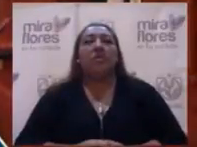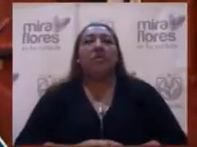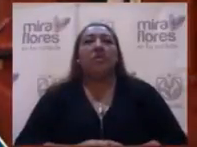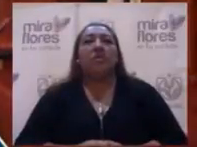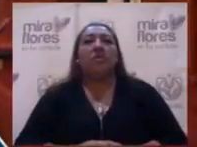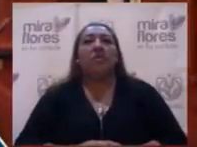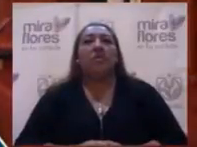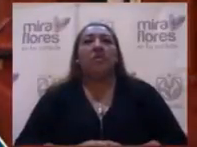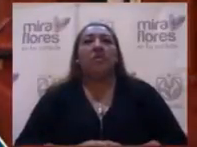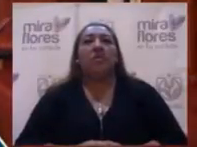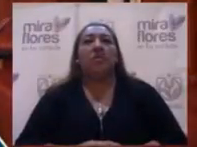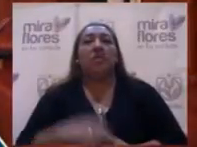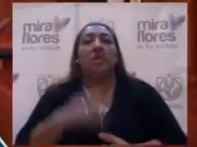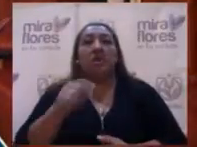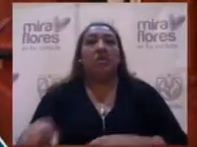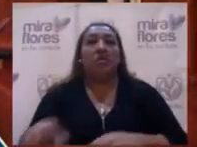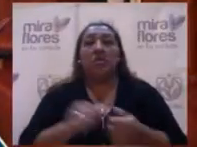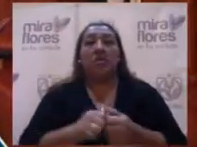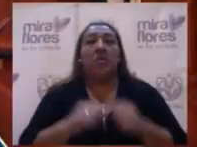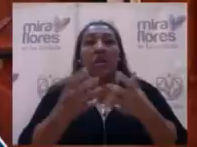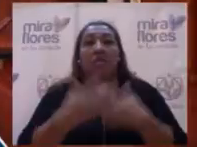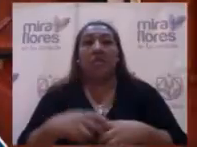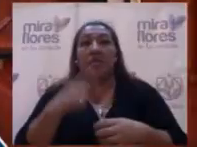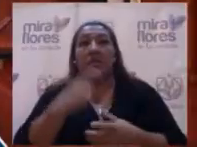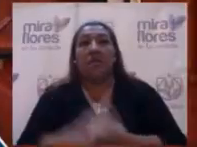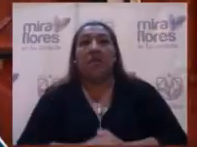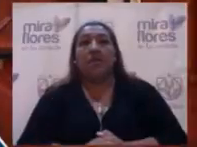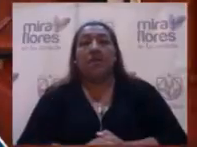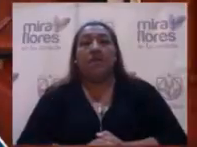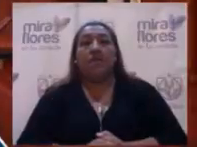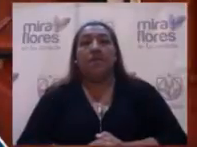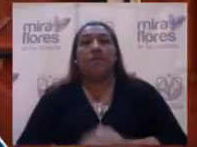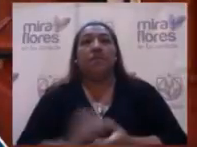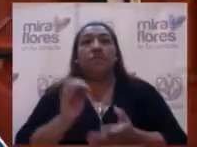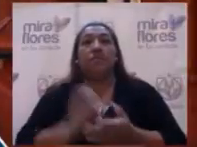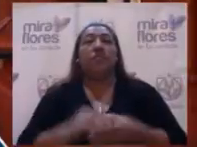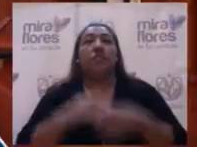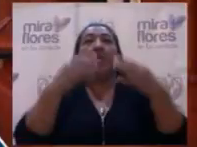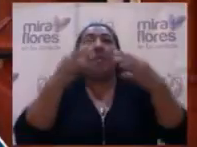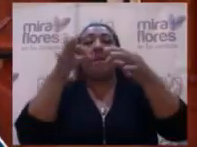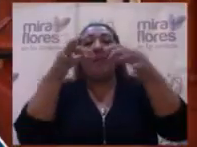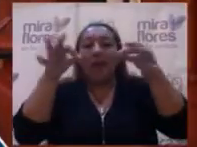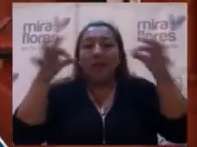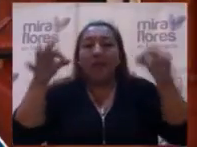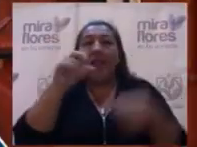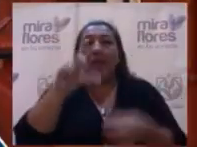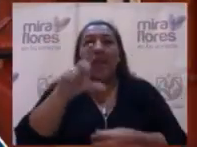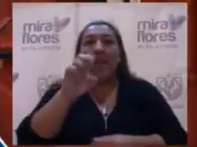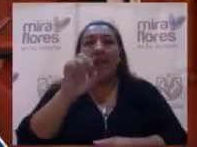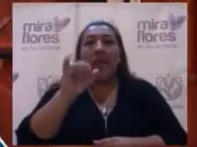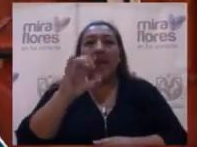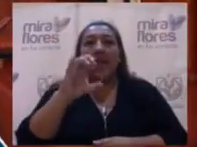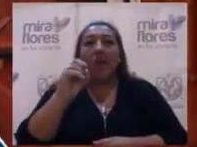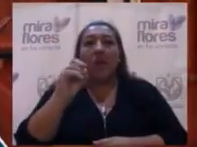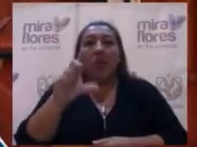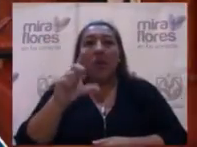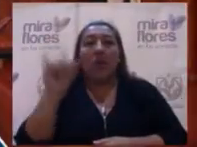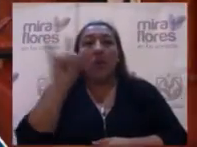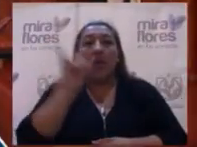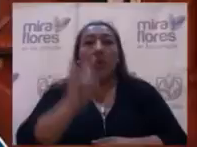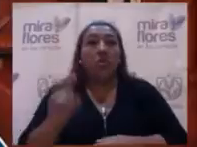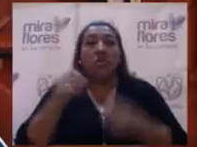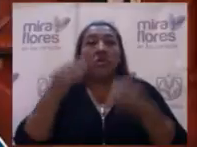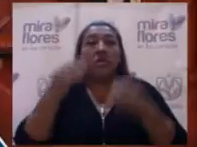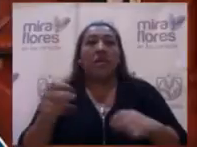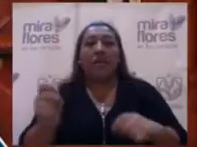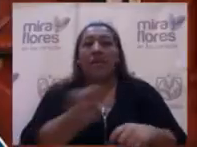lo que se está haciendo por parte de esta empresa, es poner un material que se llama Leicol. El Leicol es un material que se utiliza mucho, sobre todo en campos